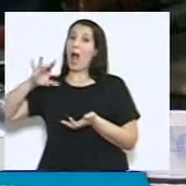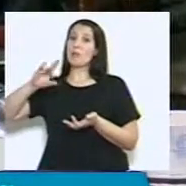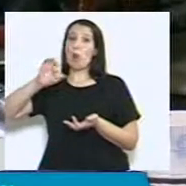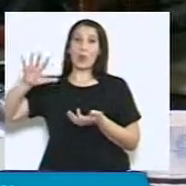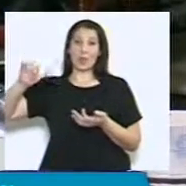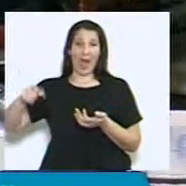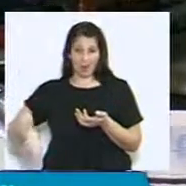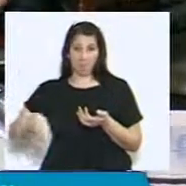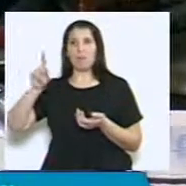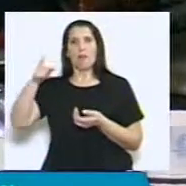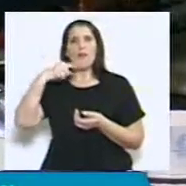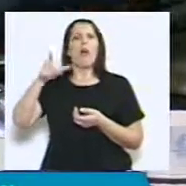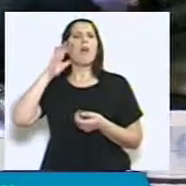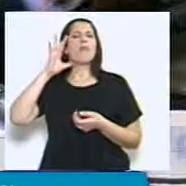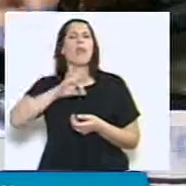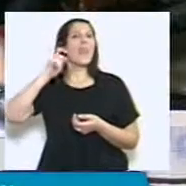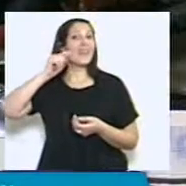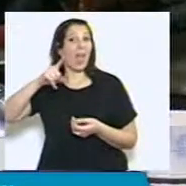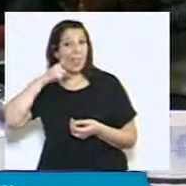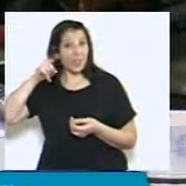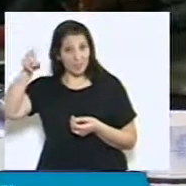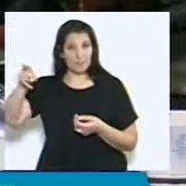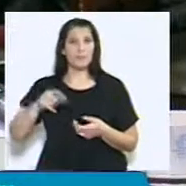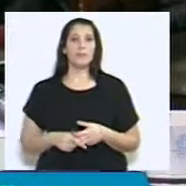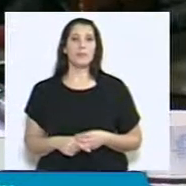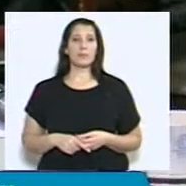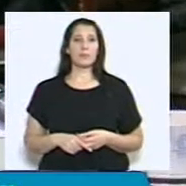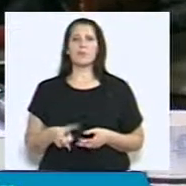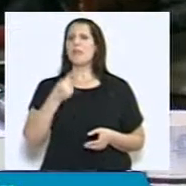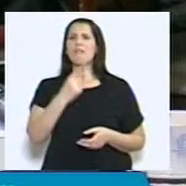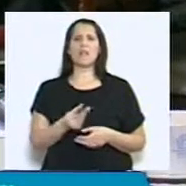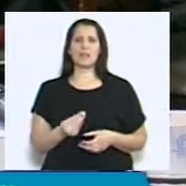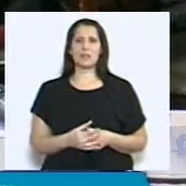relación a la DGI, a la entonces DGI y aduana. ¿Qué dice?